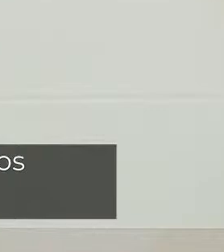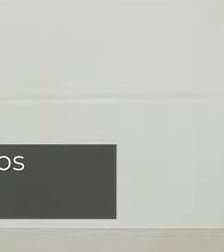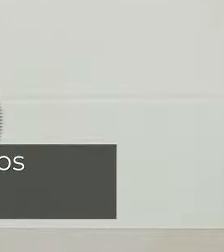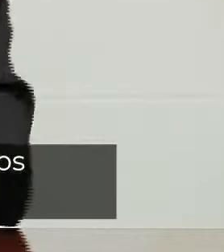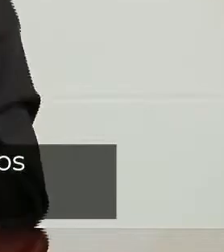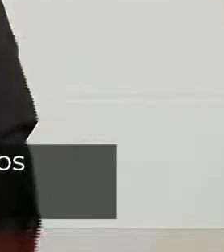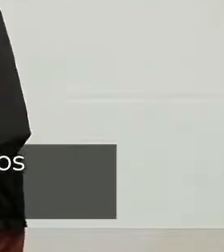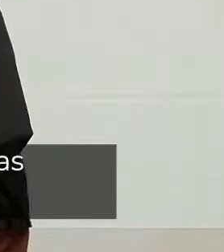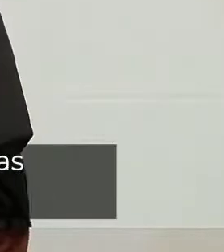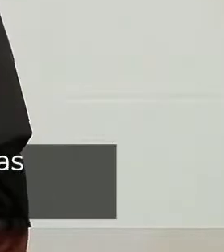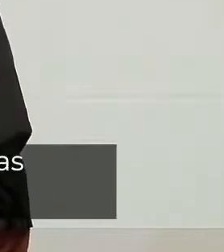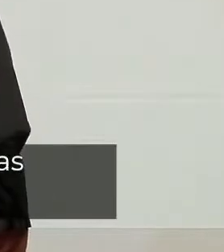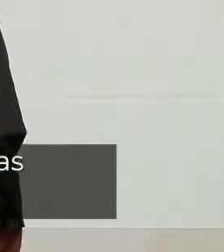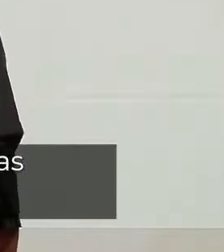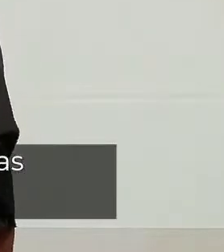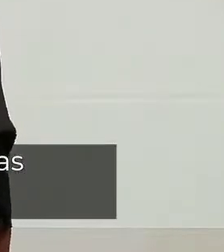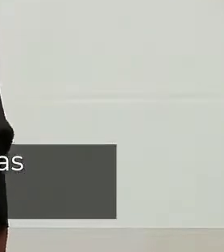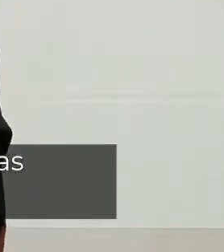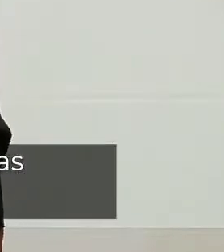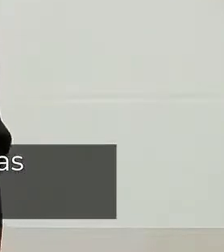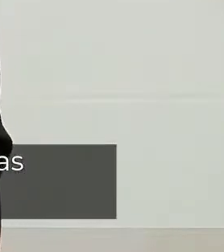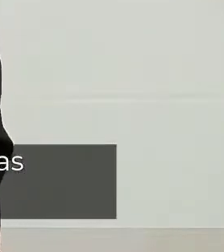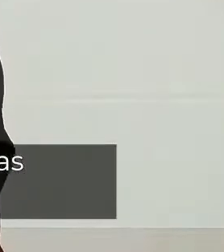Tlen quemanojan nesnemiayan,